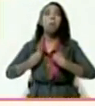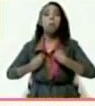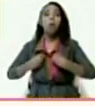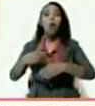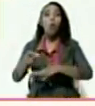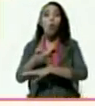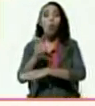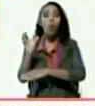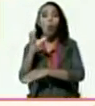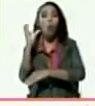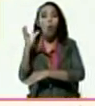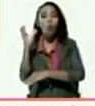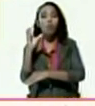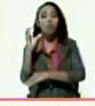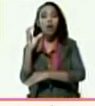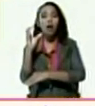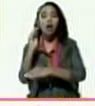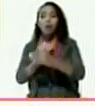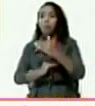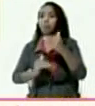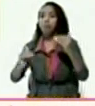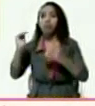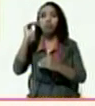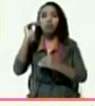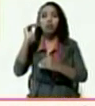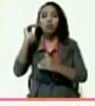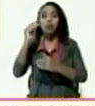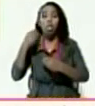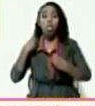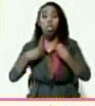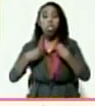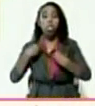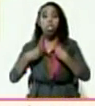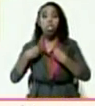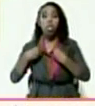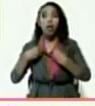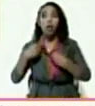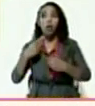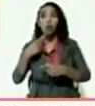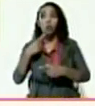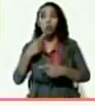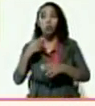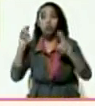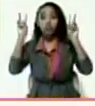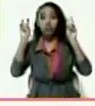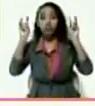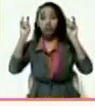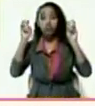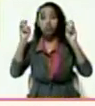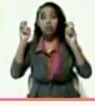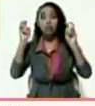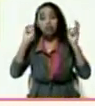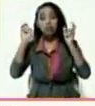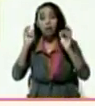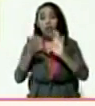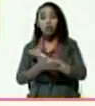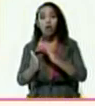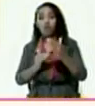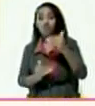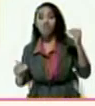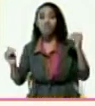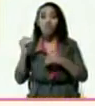Colombia sobrepasó, y cuando digo preocupación lo digo así, sobrepasó las 200.000